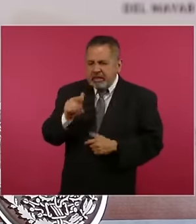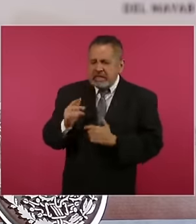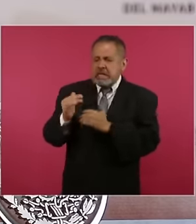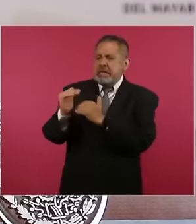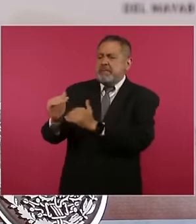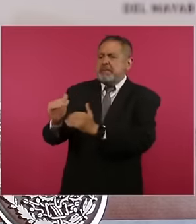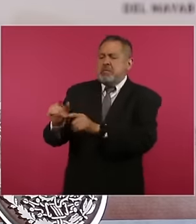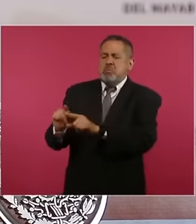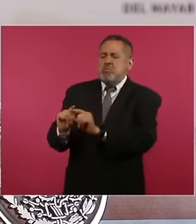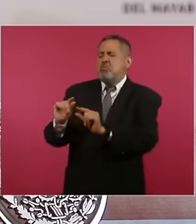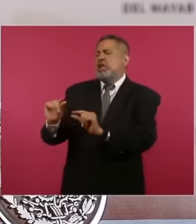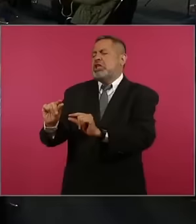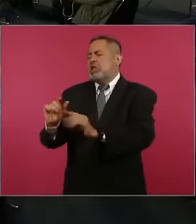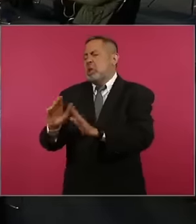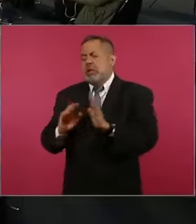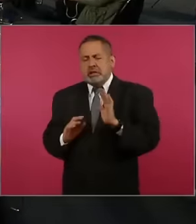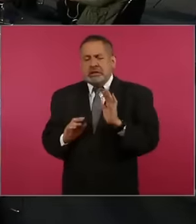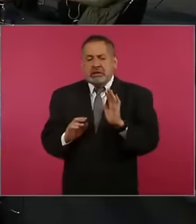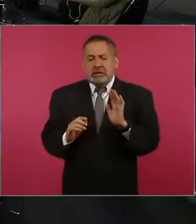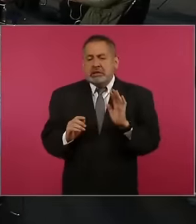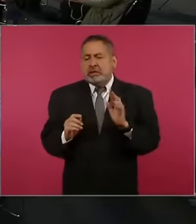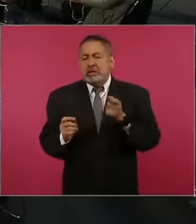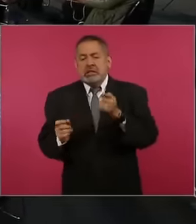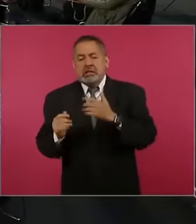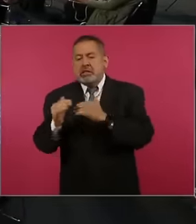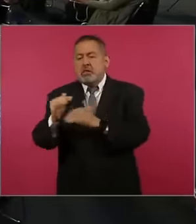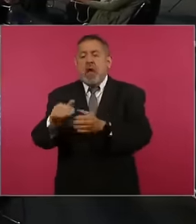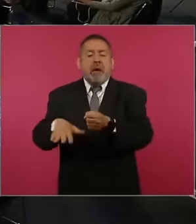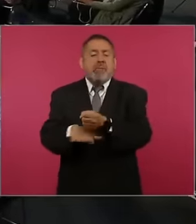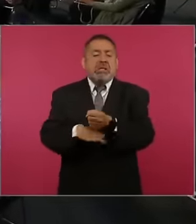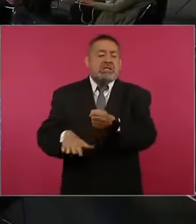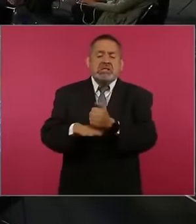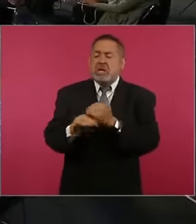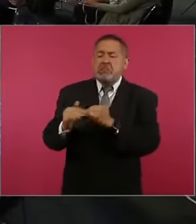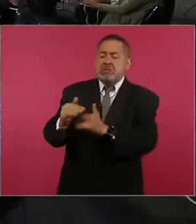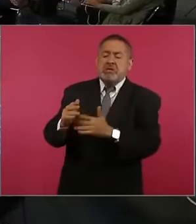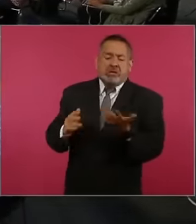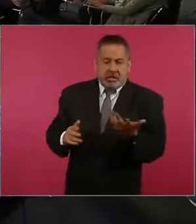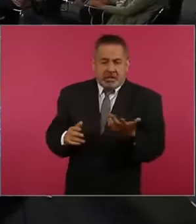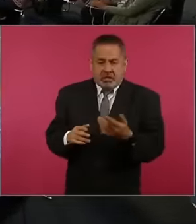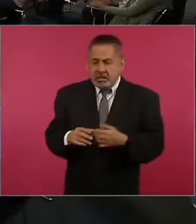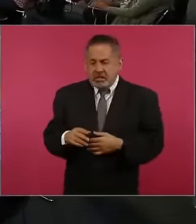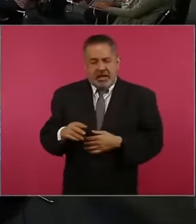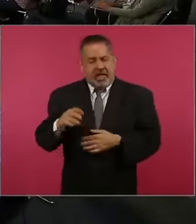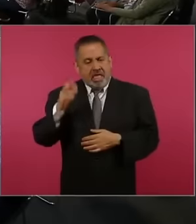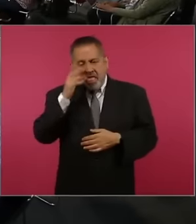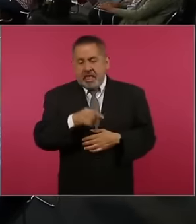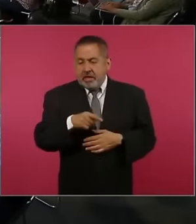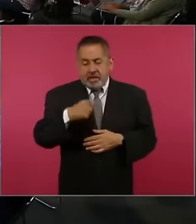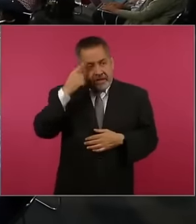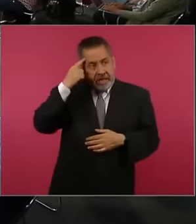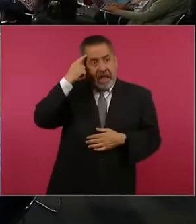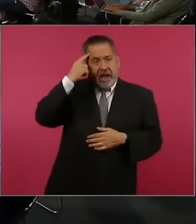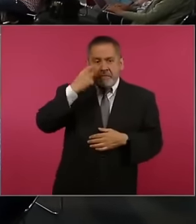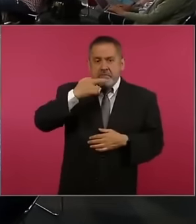limitarla solo a la educación básica. Pusieron al mercado